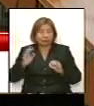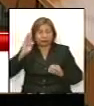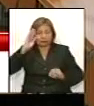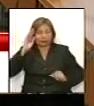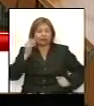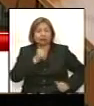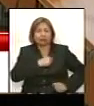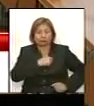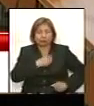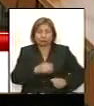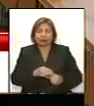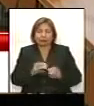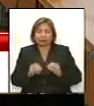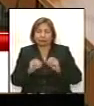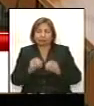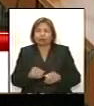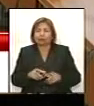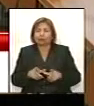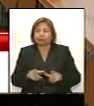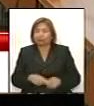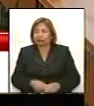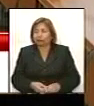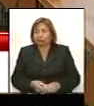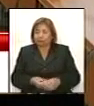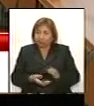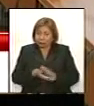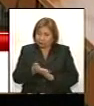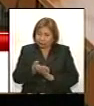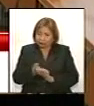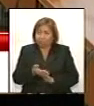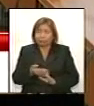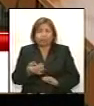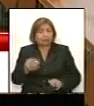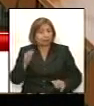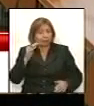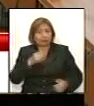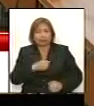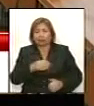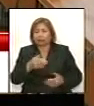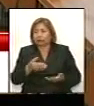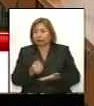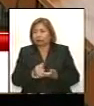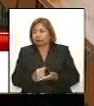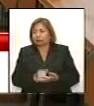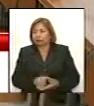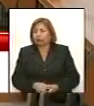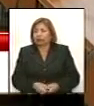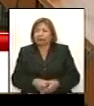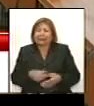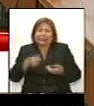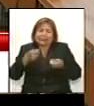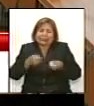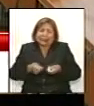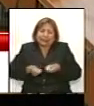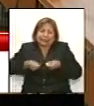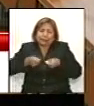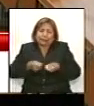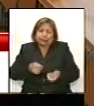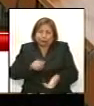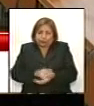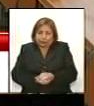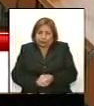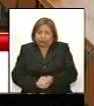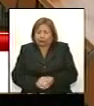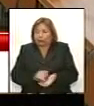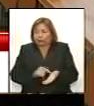deberían de ocuparse de acudir a las oficinas de a cuál necesitan ayuda, pero es un impulso que debe estar de